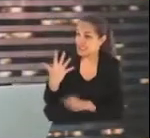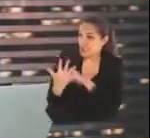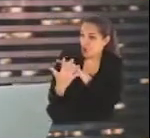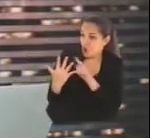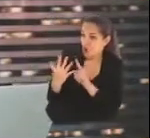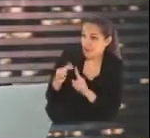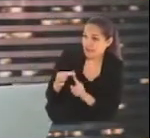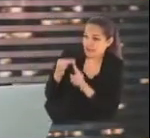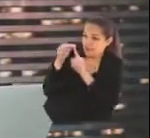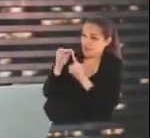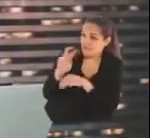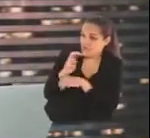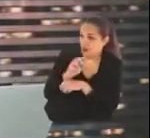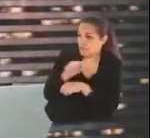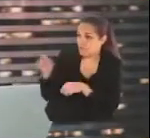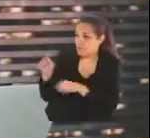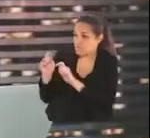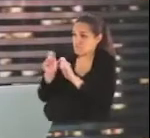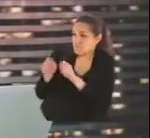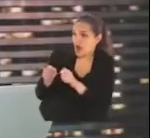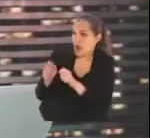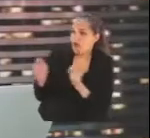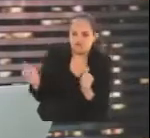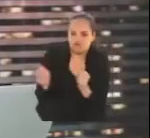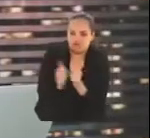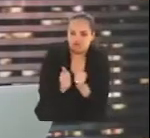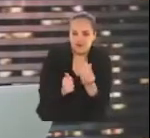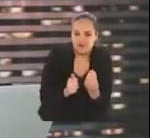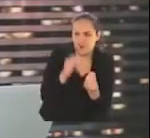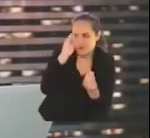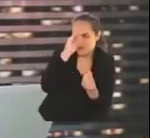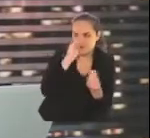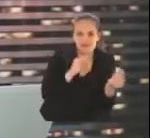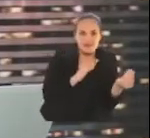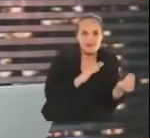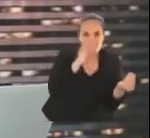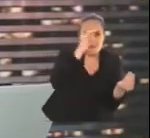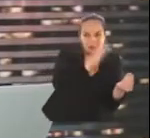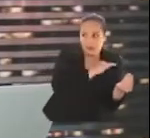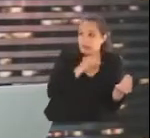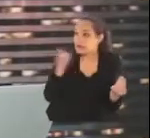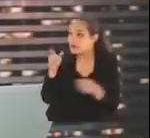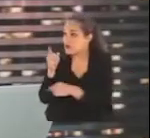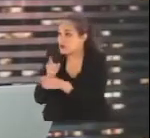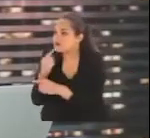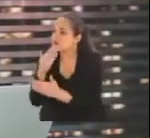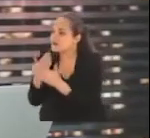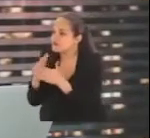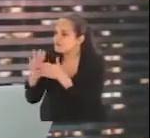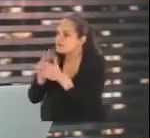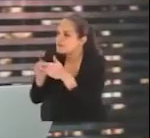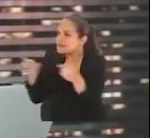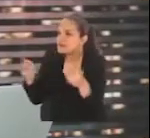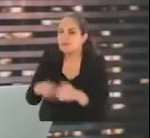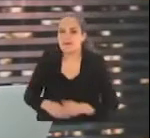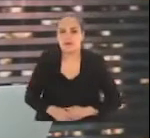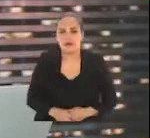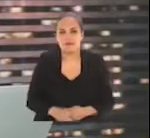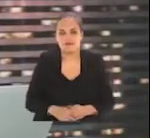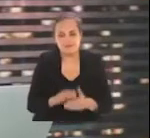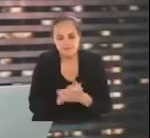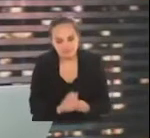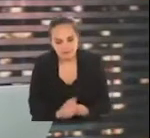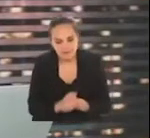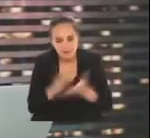al frente de toda esta operación en conjunto con la policía y el ejército fiscal barbosa gracias por estar con nosotros un